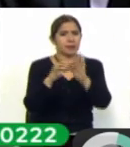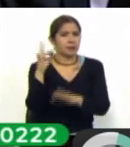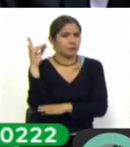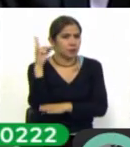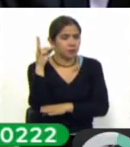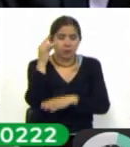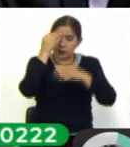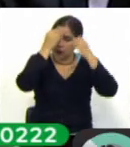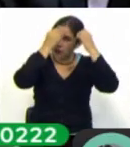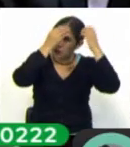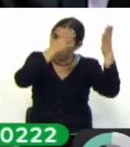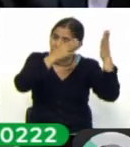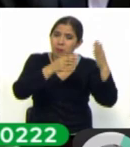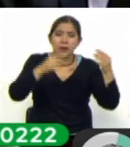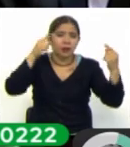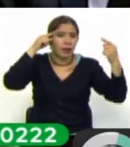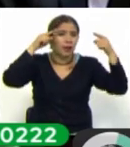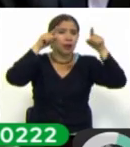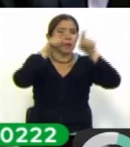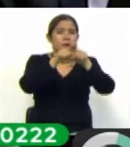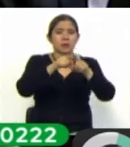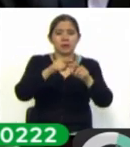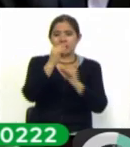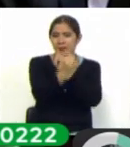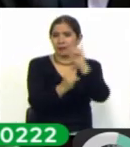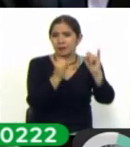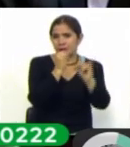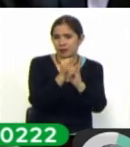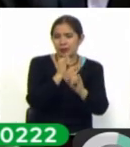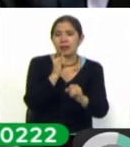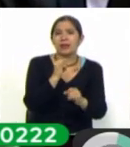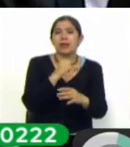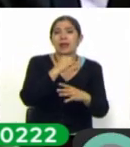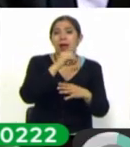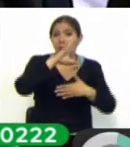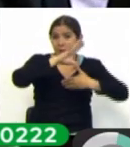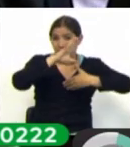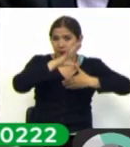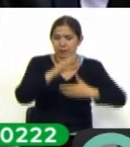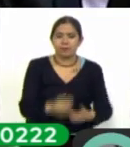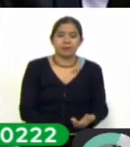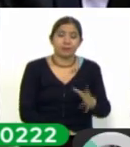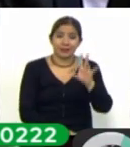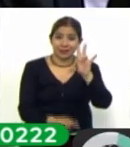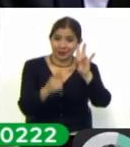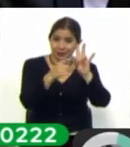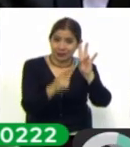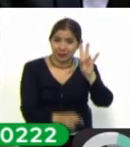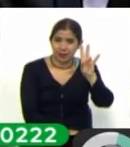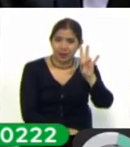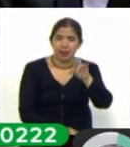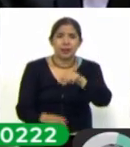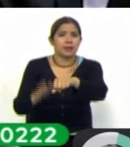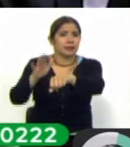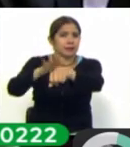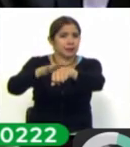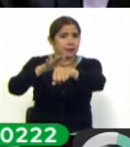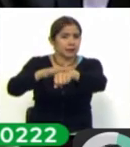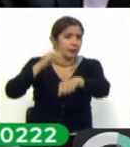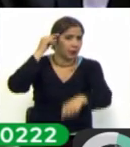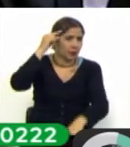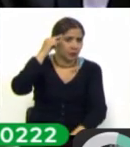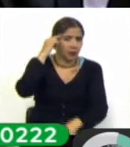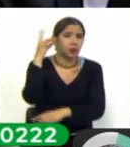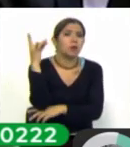en cumplimiento de la Carta Democrática Interamericana. 7. Hacer un llamado al gobierno de Bolivia